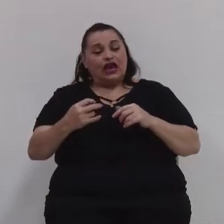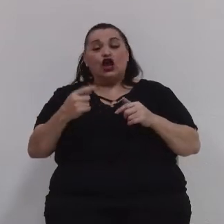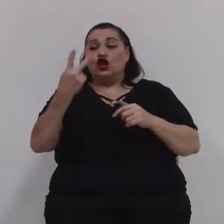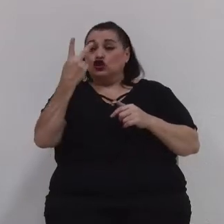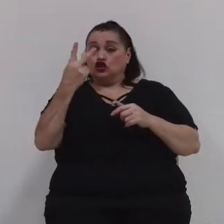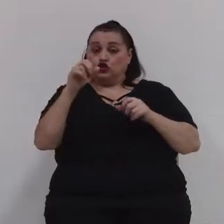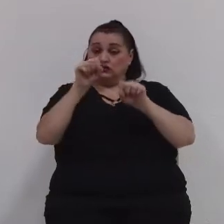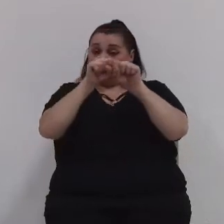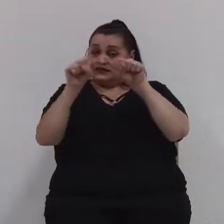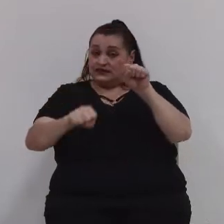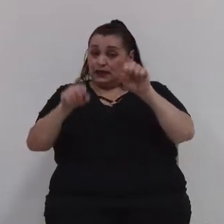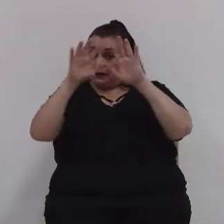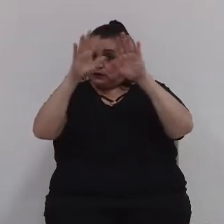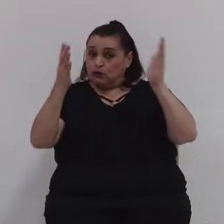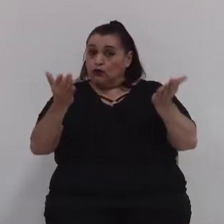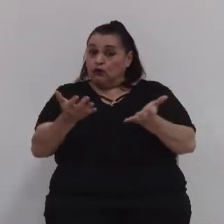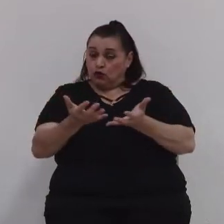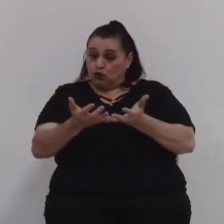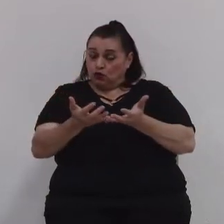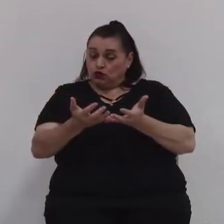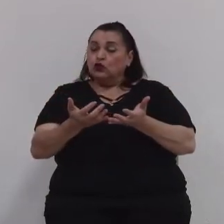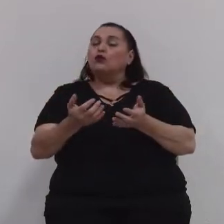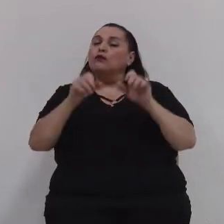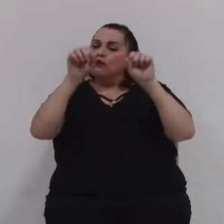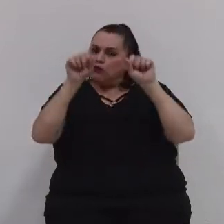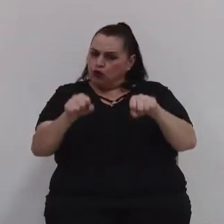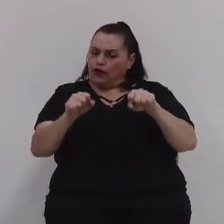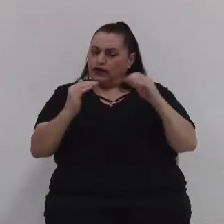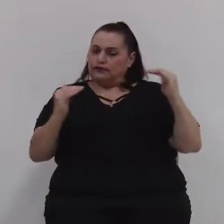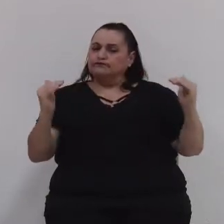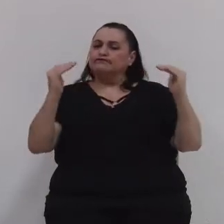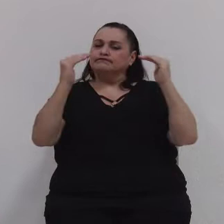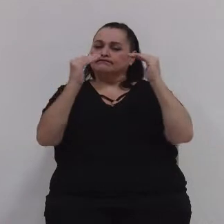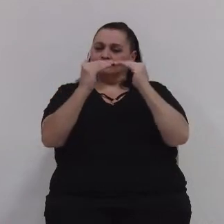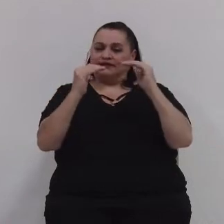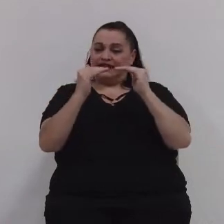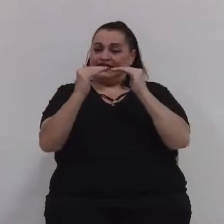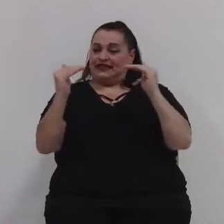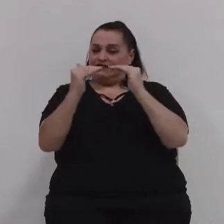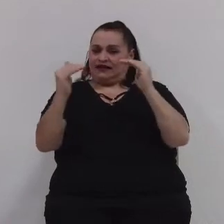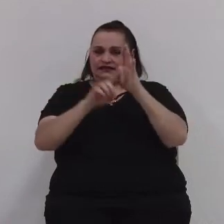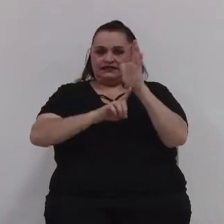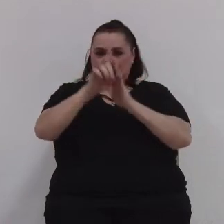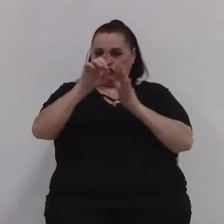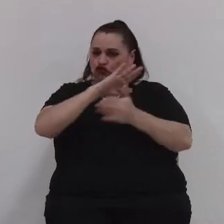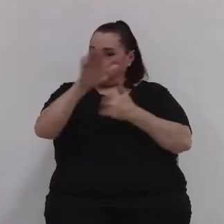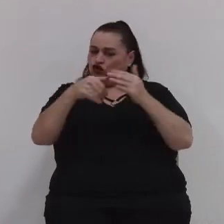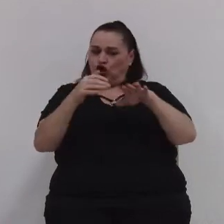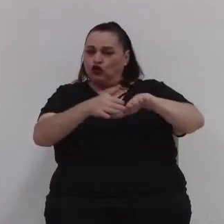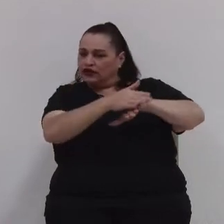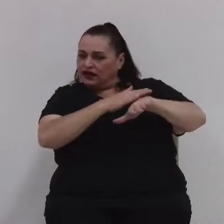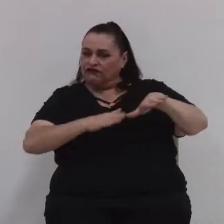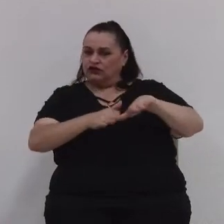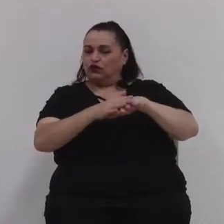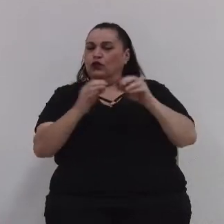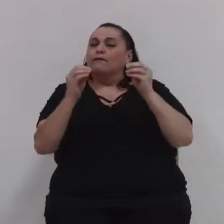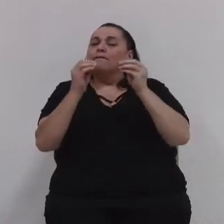sistemas del mundo que tienden a ecualizar los niveles de desarrollo en todo el territorio de manera